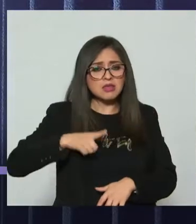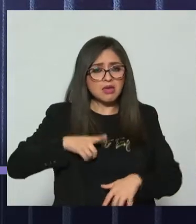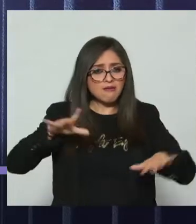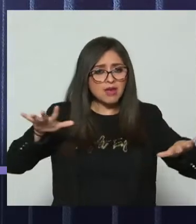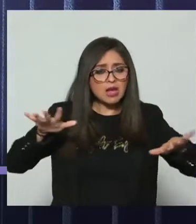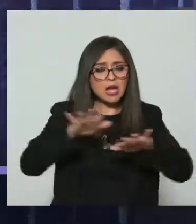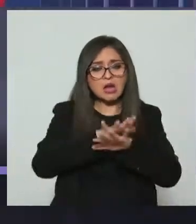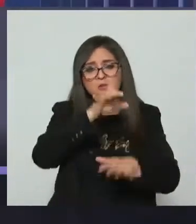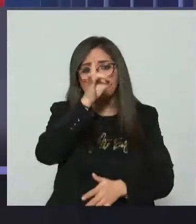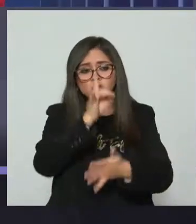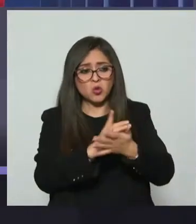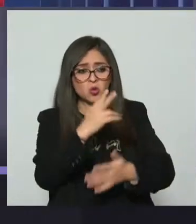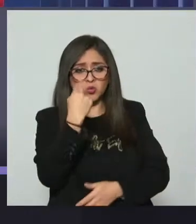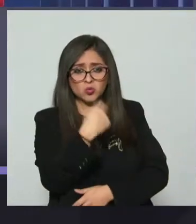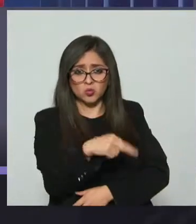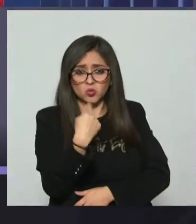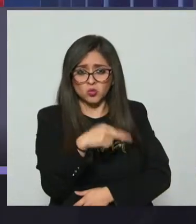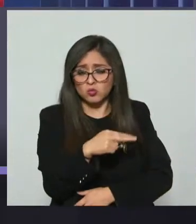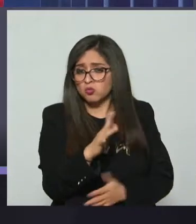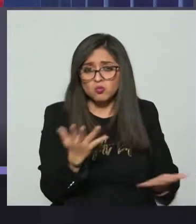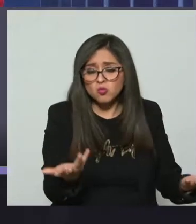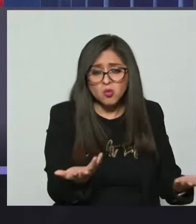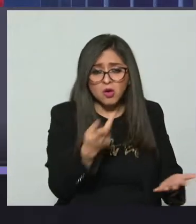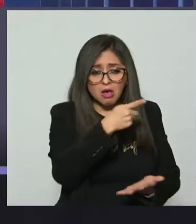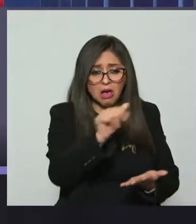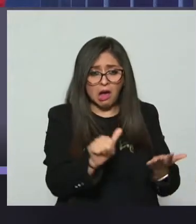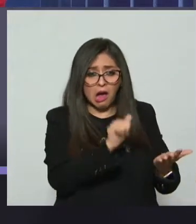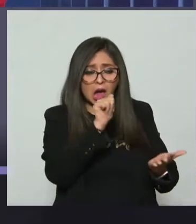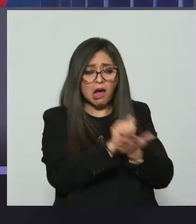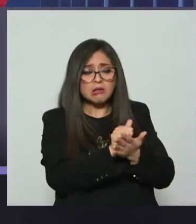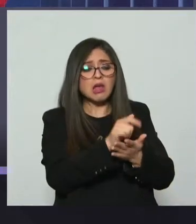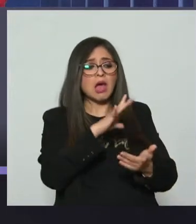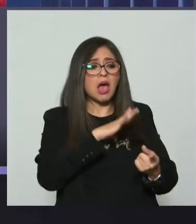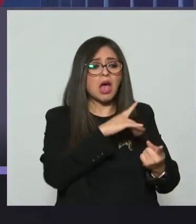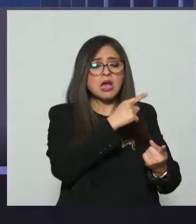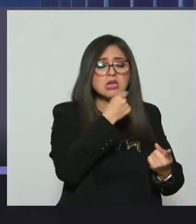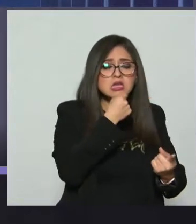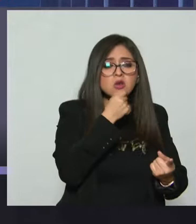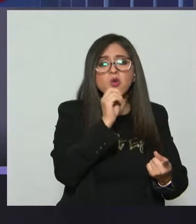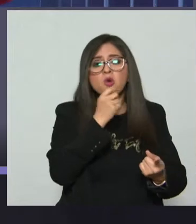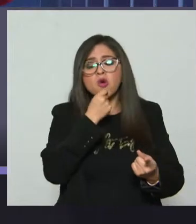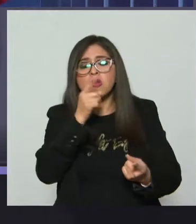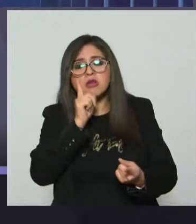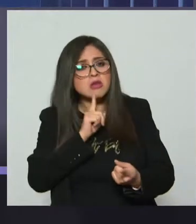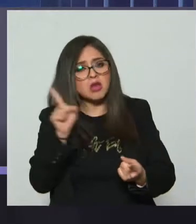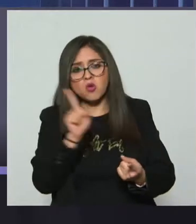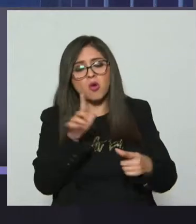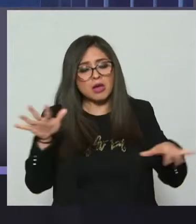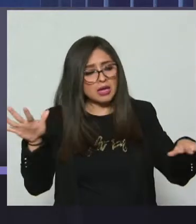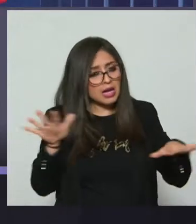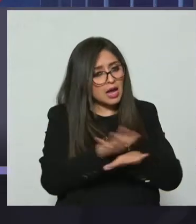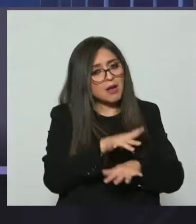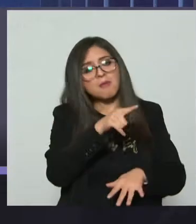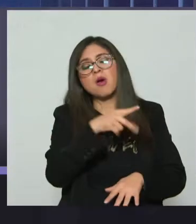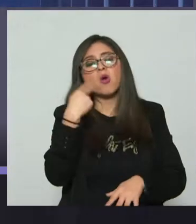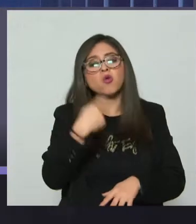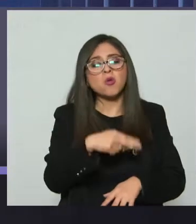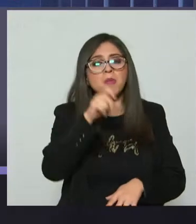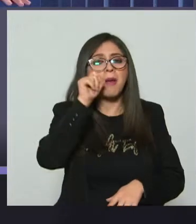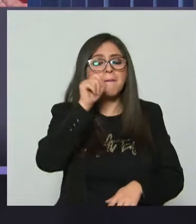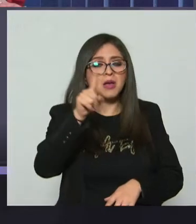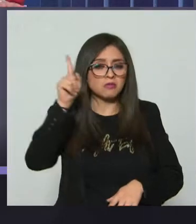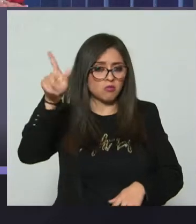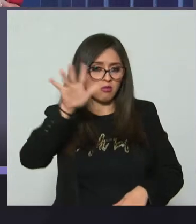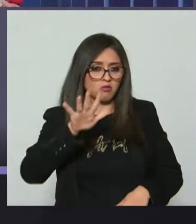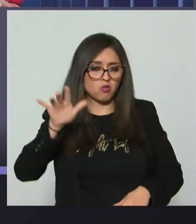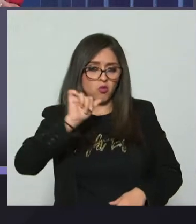en el nombre, desde los niños y las niñas. En el acta de nacimiento es un cambio de nombre como ocurre en otros países. Aquí